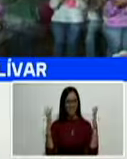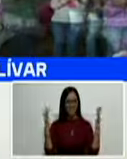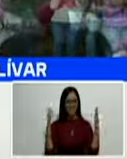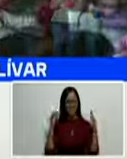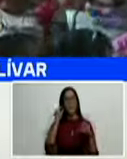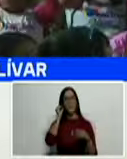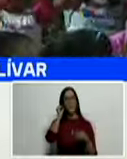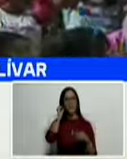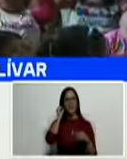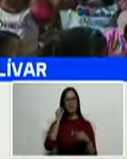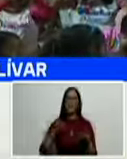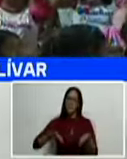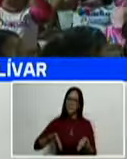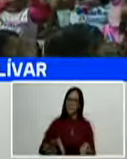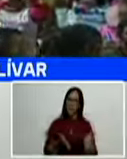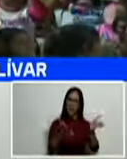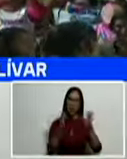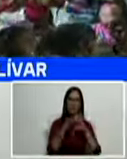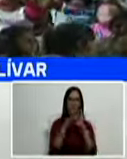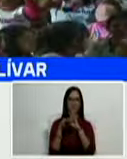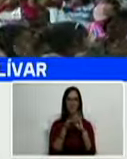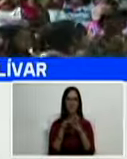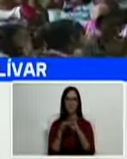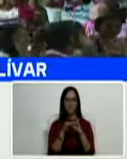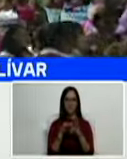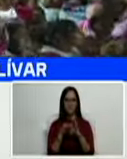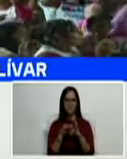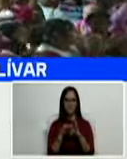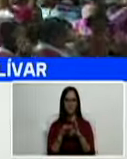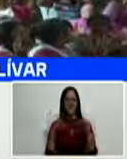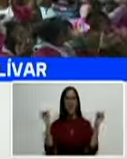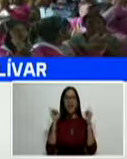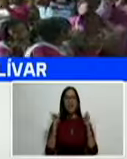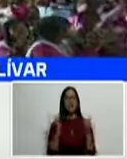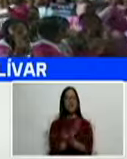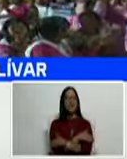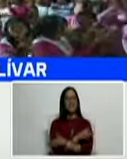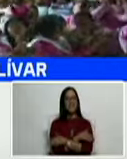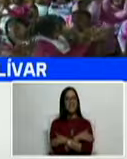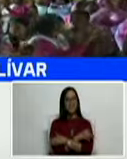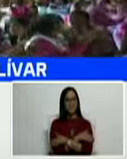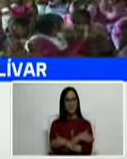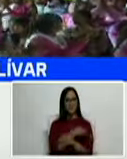mujeres! Vayan de manera unitaria. ¡Las felicito!